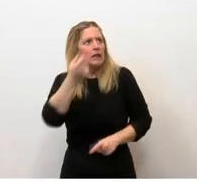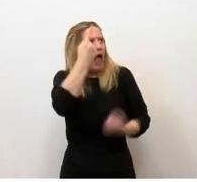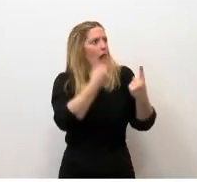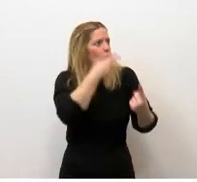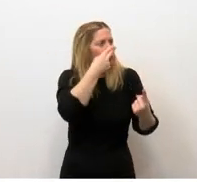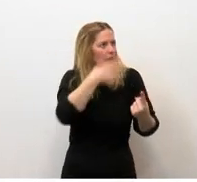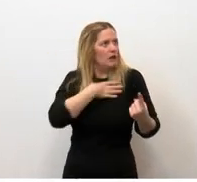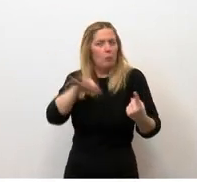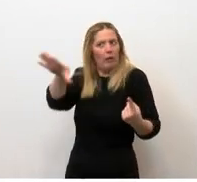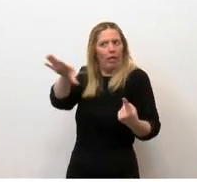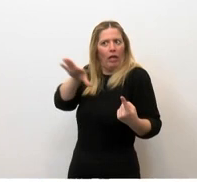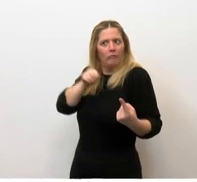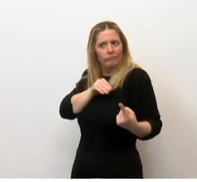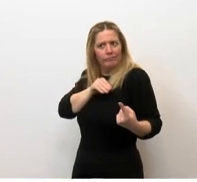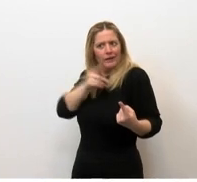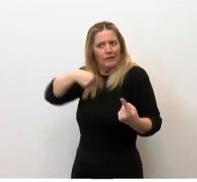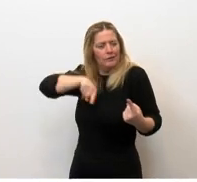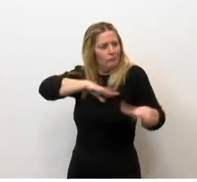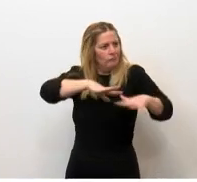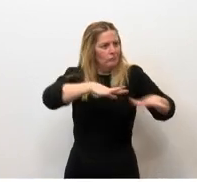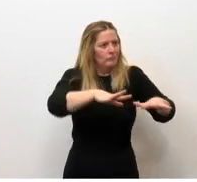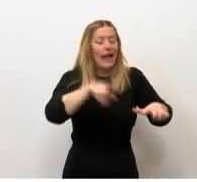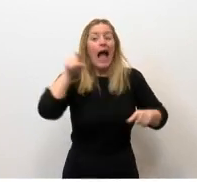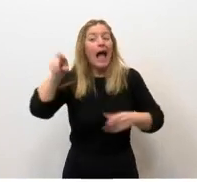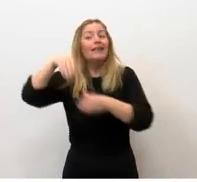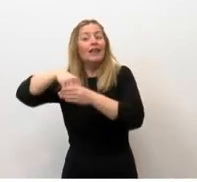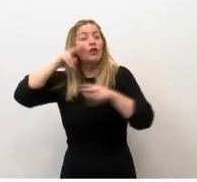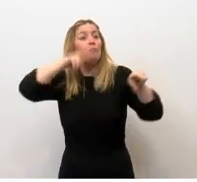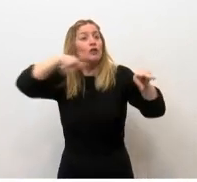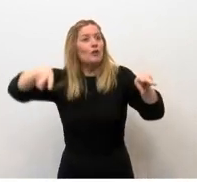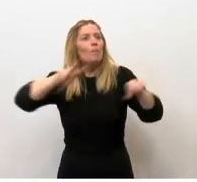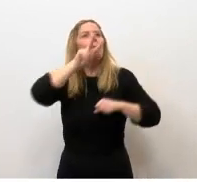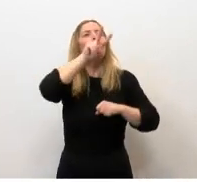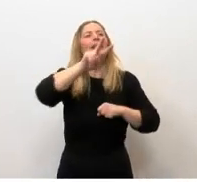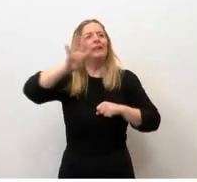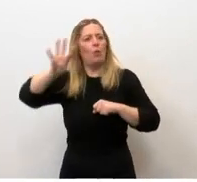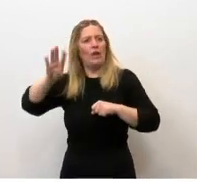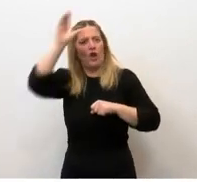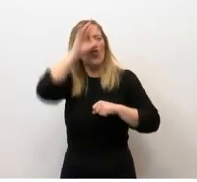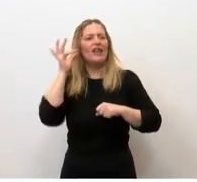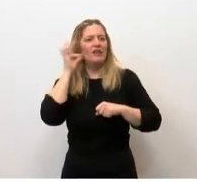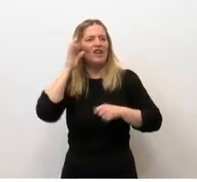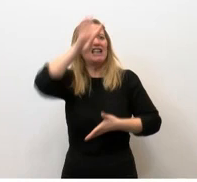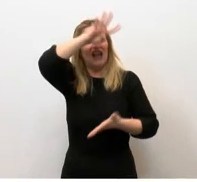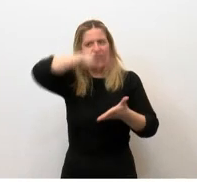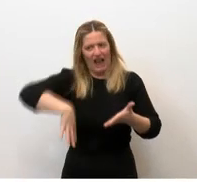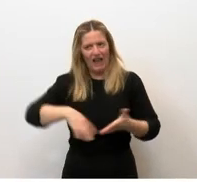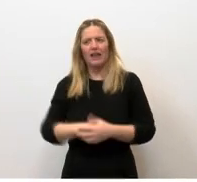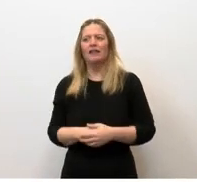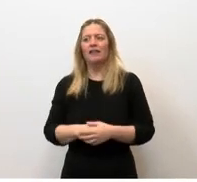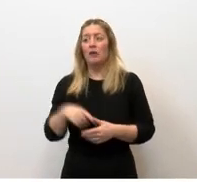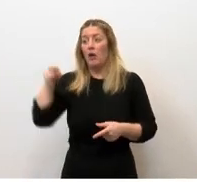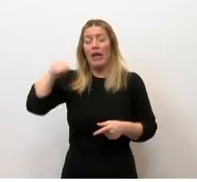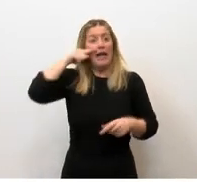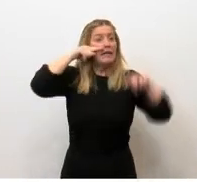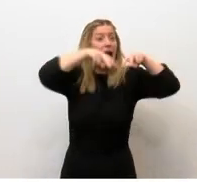hay 24 científicas catalanas. Entonces, claro, tú estás ahí mirando la exposición, esto ya